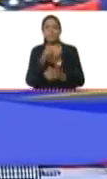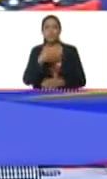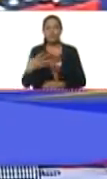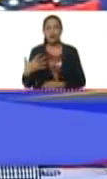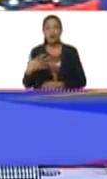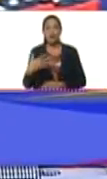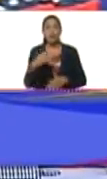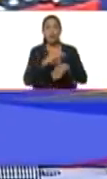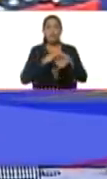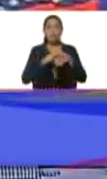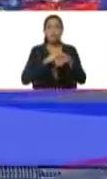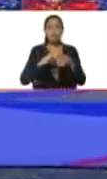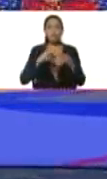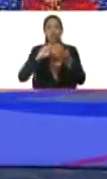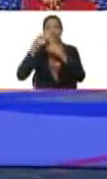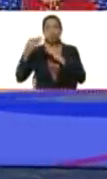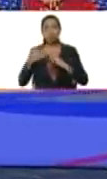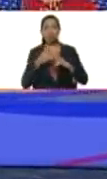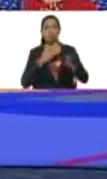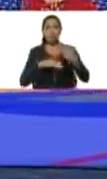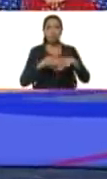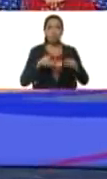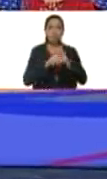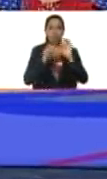Etcau, para que vayamos, mira,